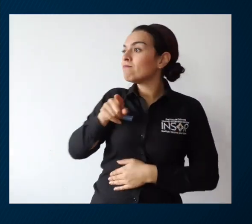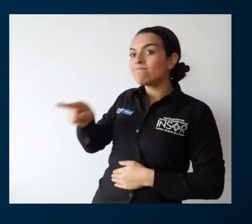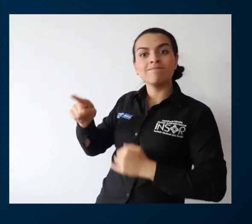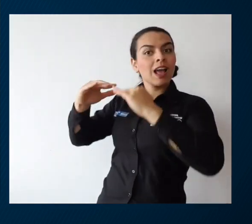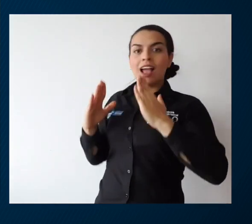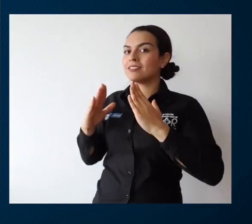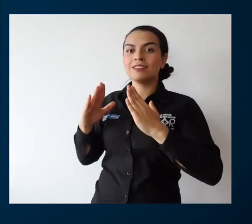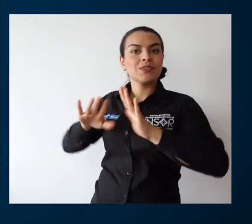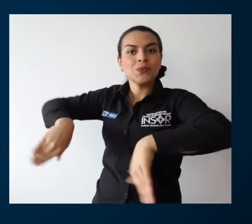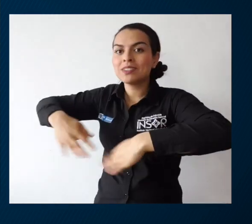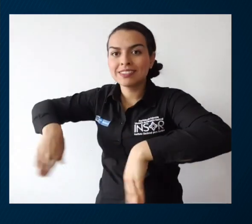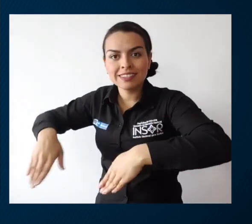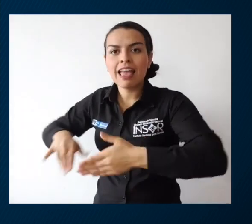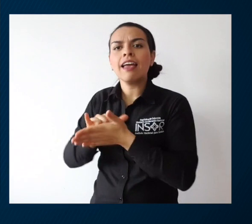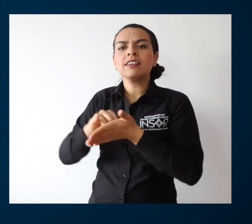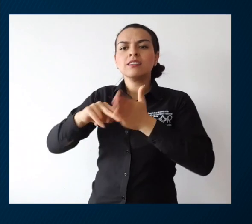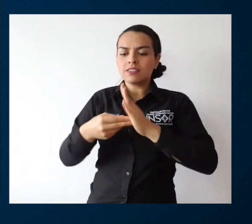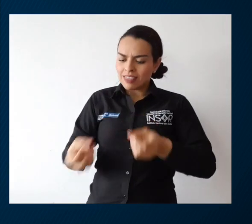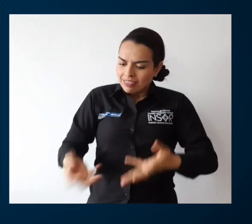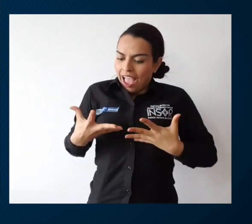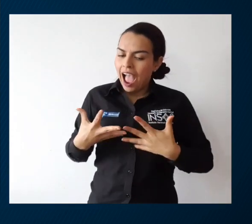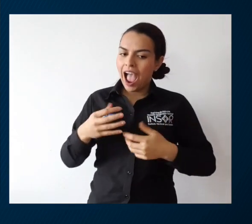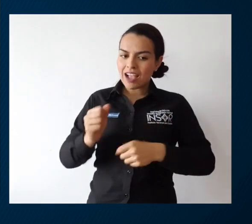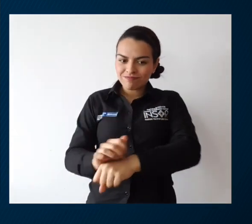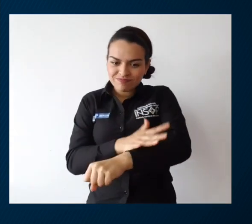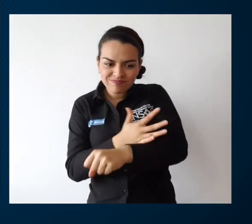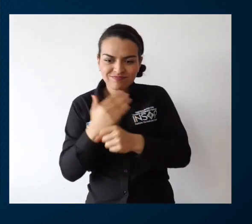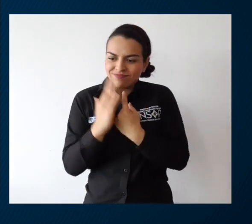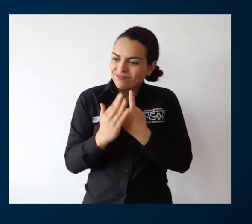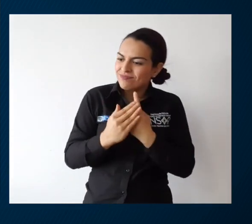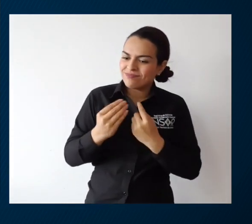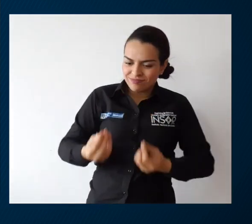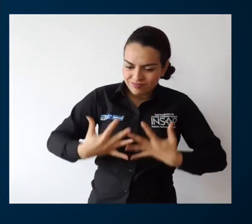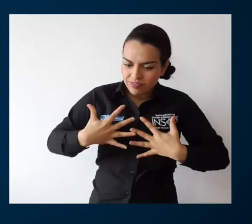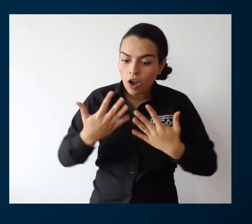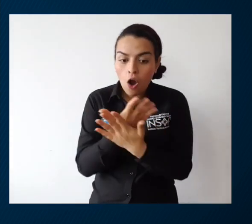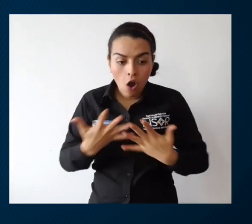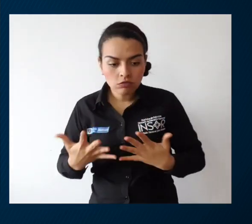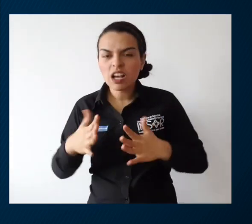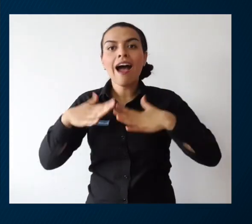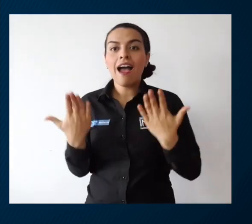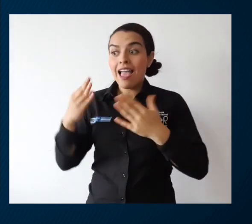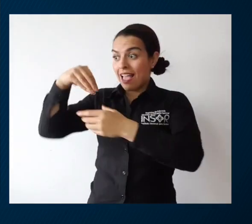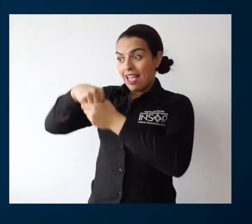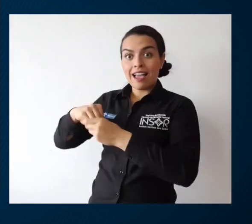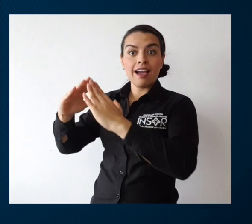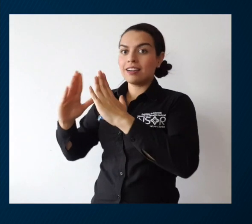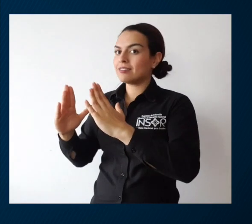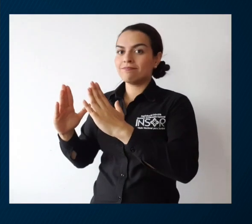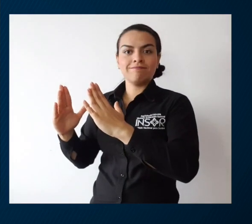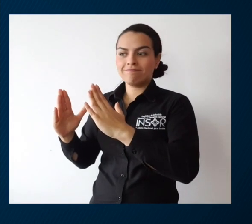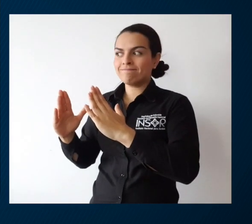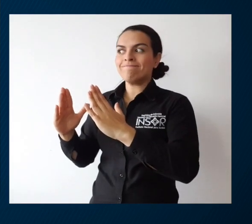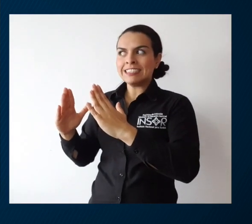en la casa, por supuesto, no hay. Entonces, el tema, digamos, anímico y psicosocial que hay en los estudiantes por digamos, aislamiento que hay desde sus